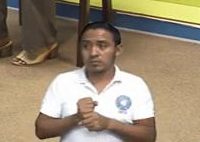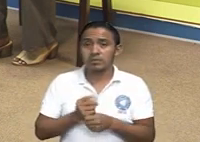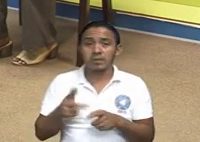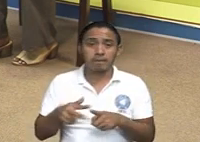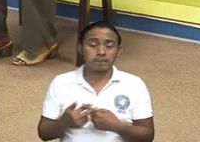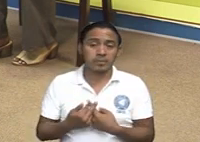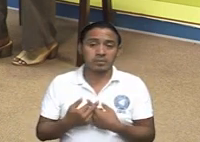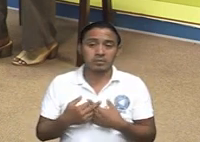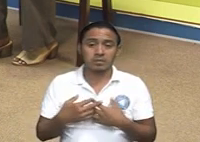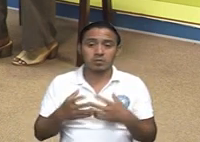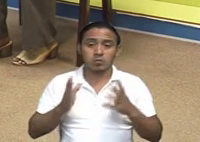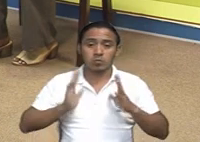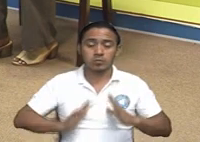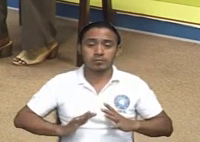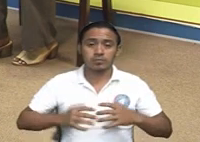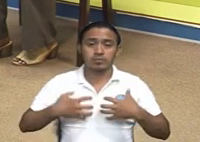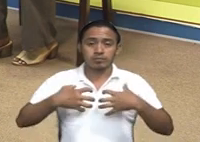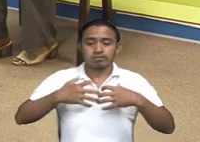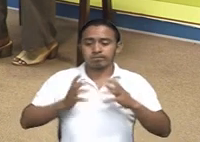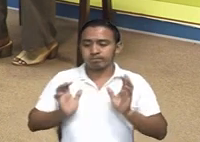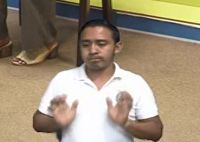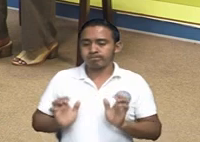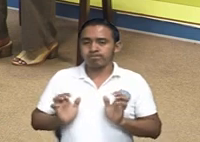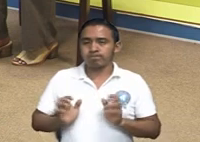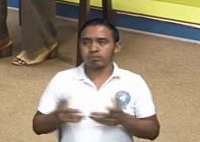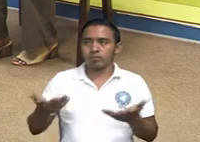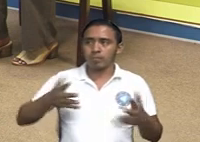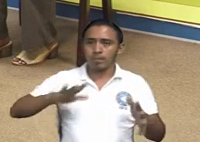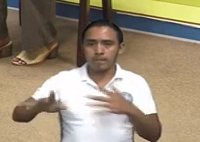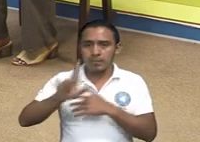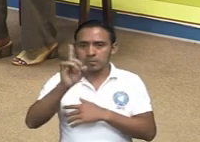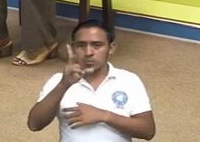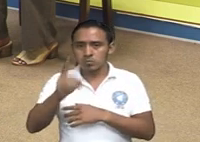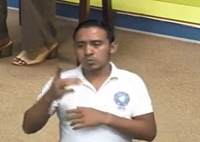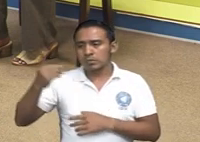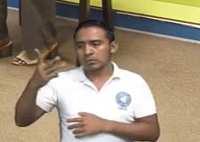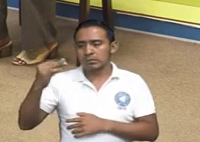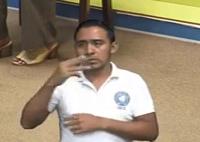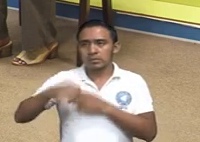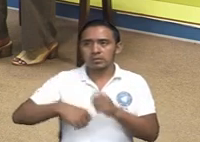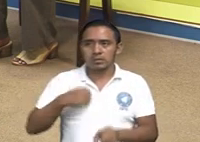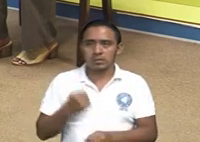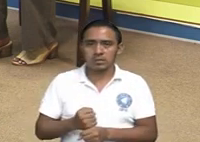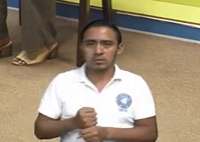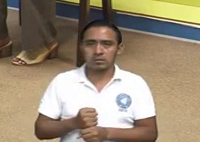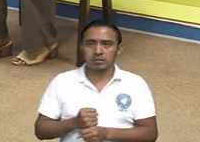desarrollo físico visible como de una niña de 12, 13. Pero no